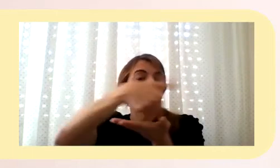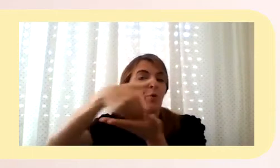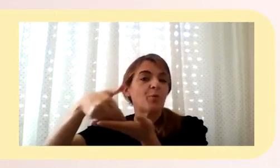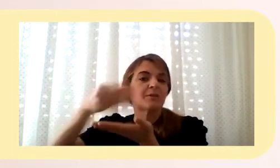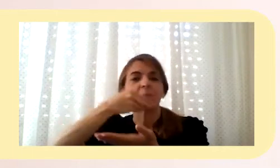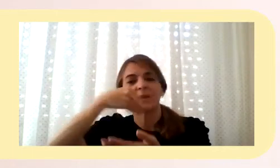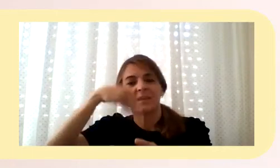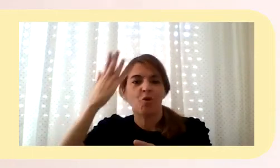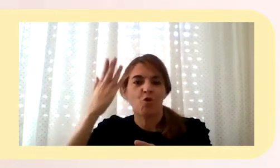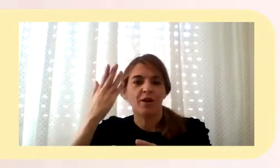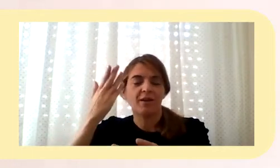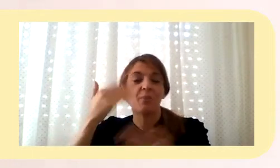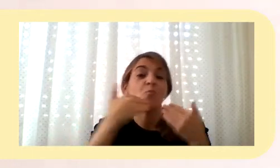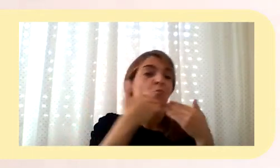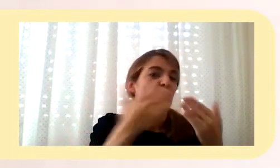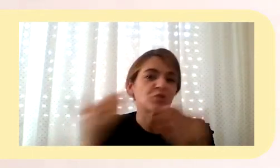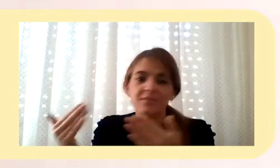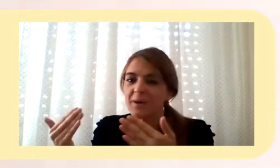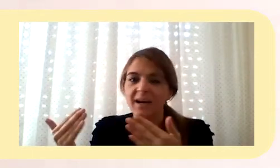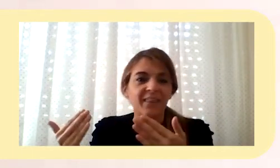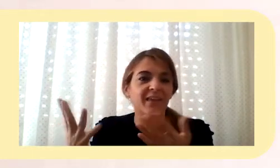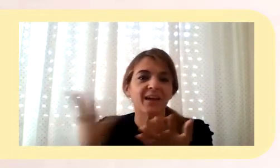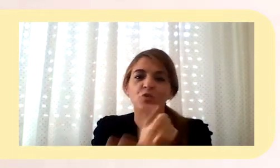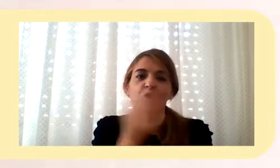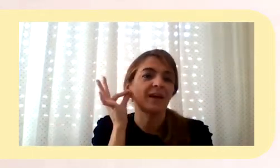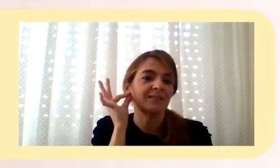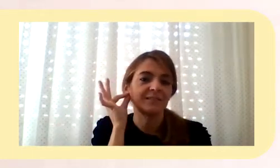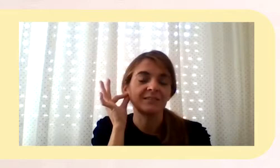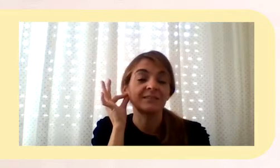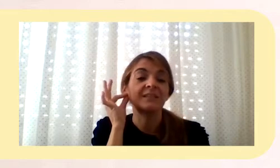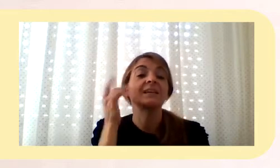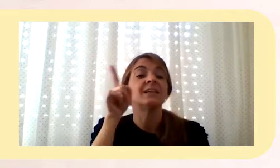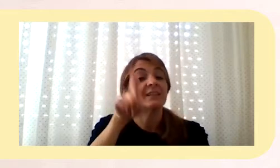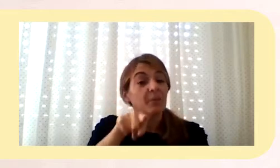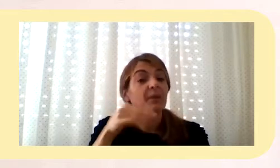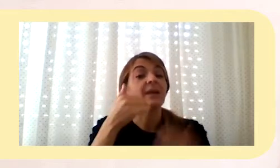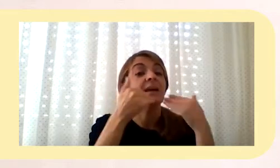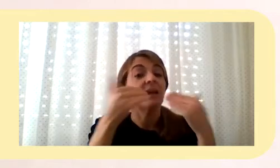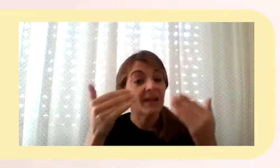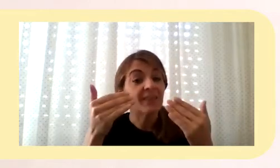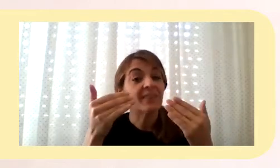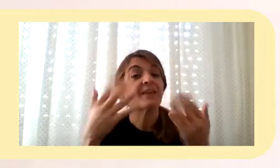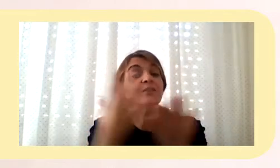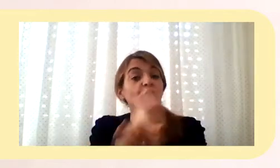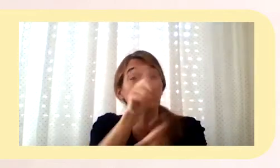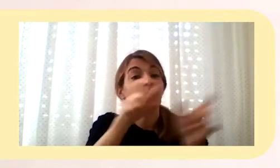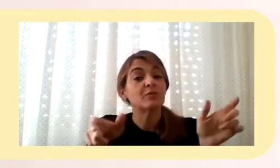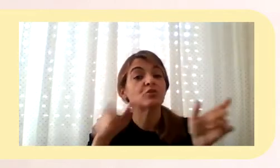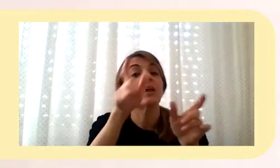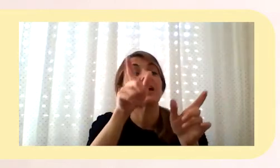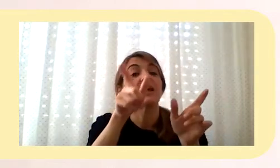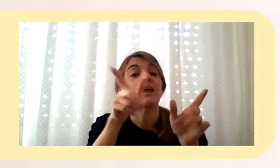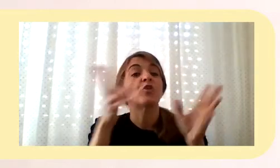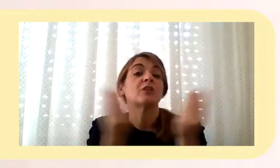mejora. Muchísimas gracias a todas vosotras y muchas gracias también a todas y a todos los que nos acompañéis esta mañana